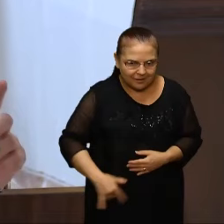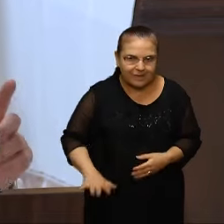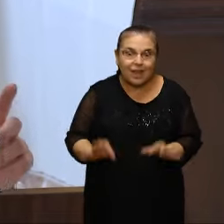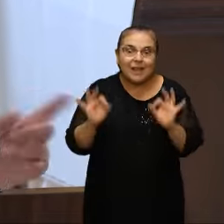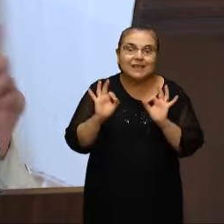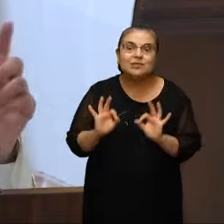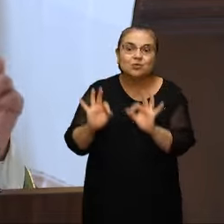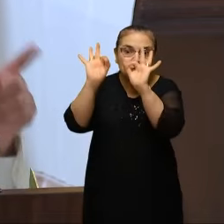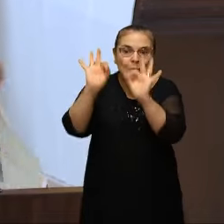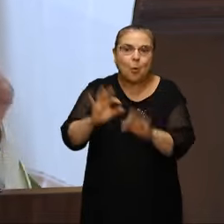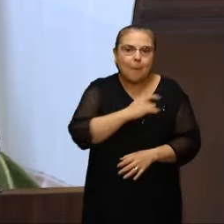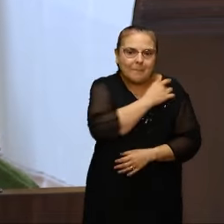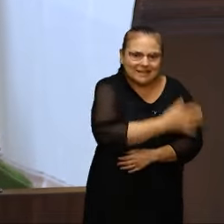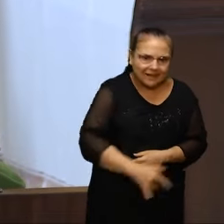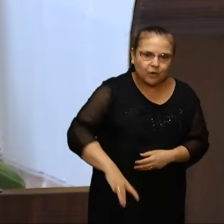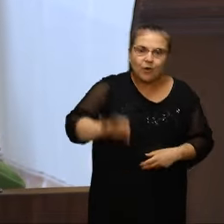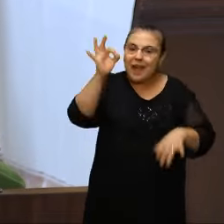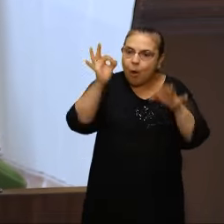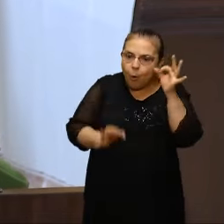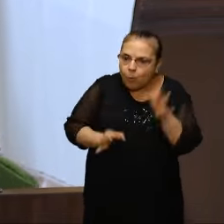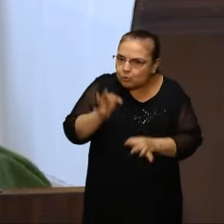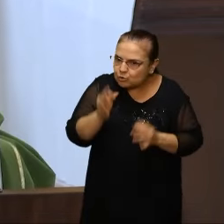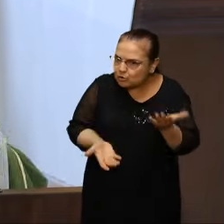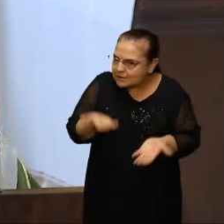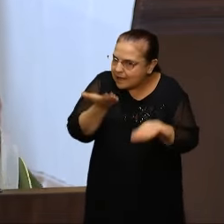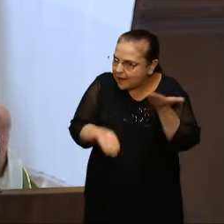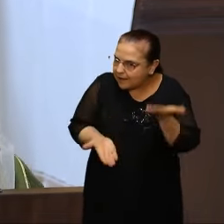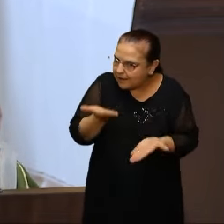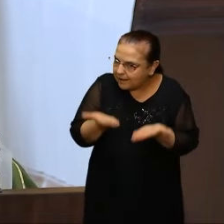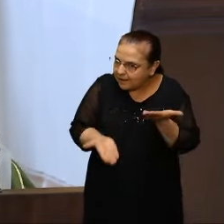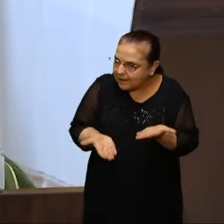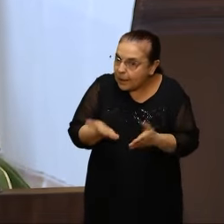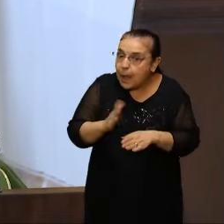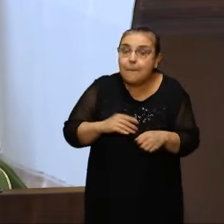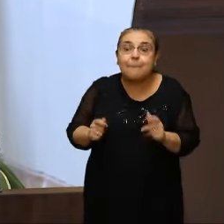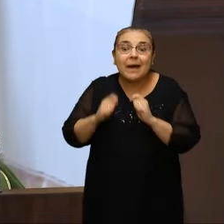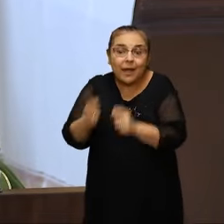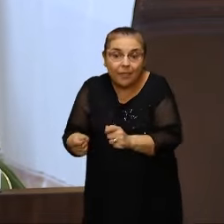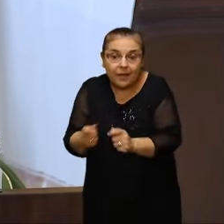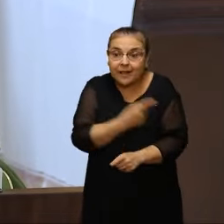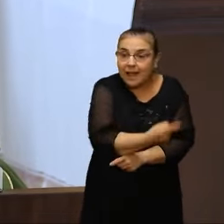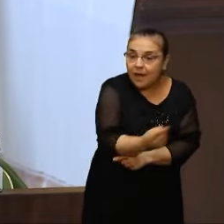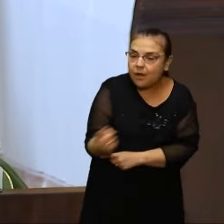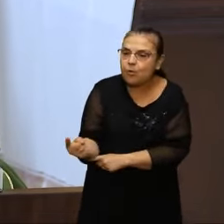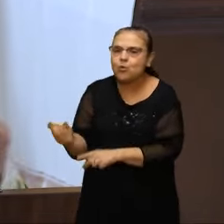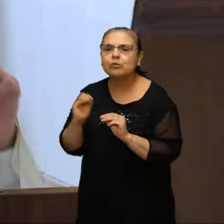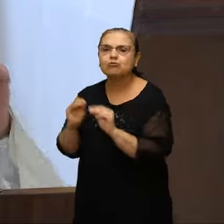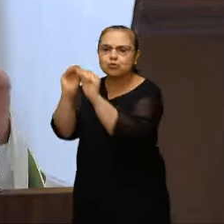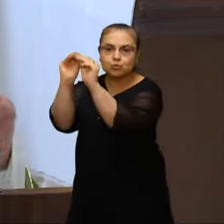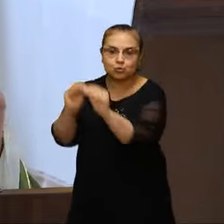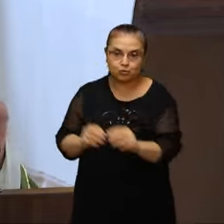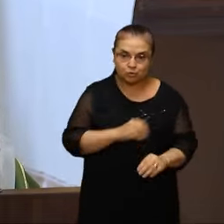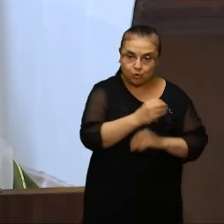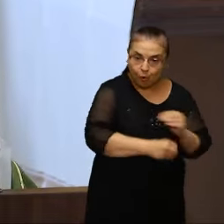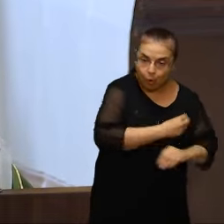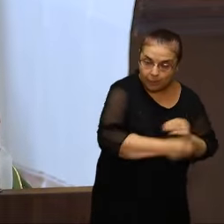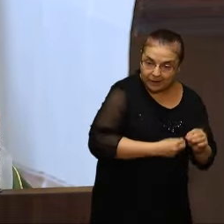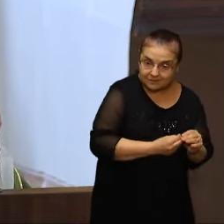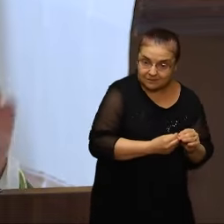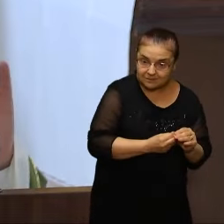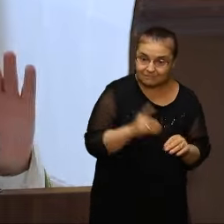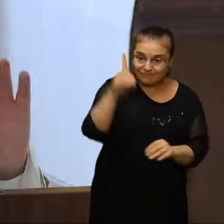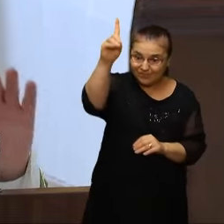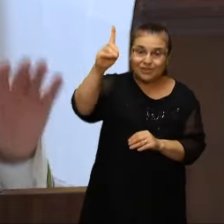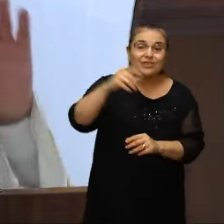misericordia es justa, no justiciera, justa, para dar a cada uno según sus obras. Y Dios espera que tú des la